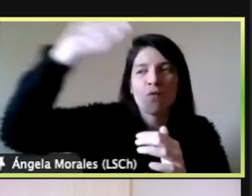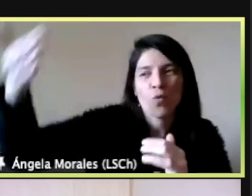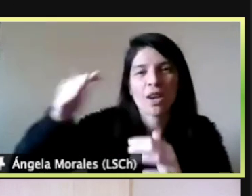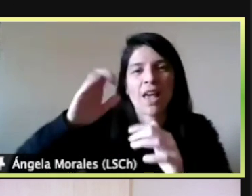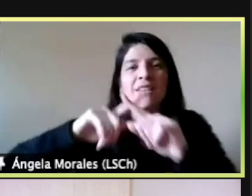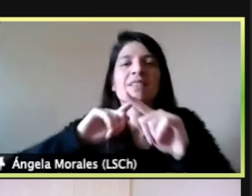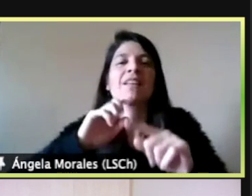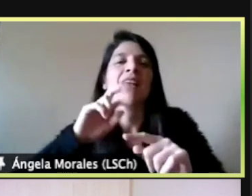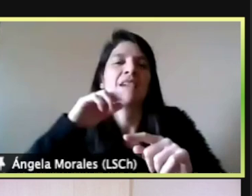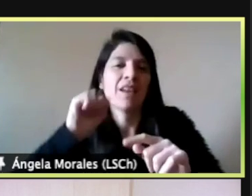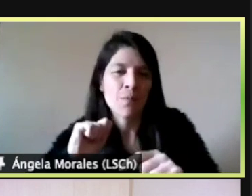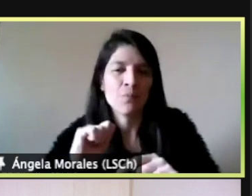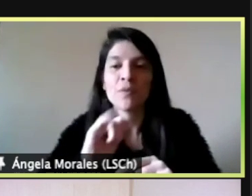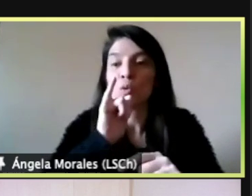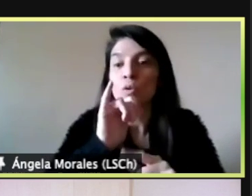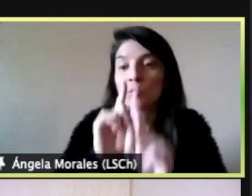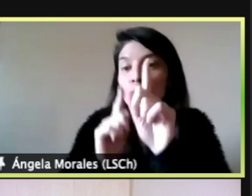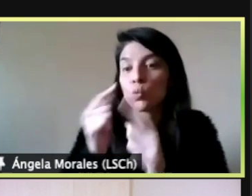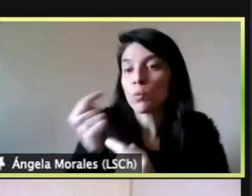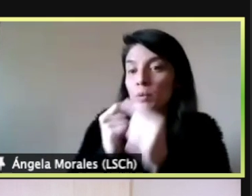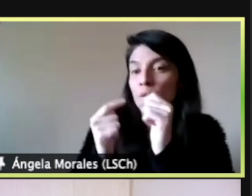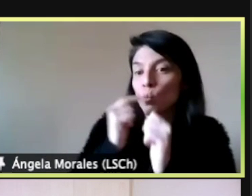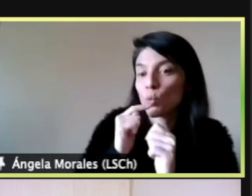comentar algo.